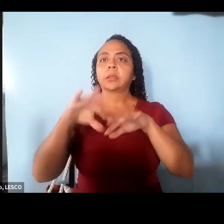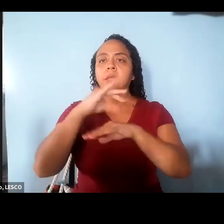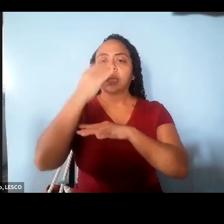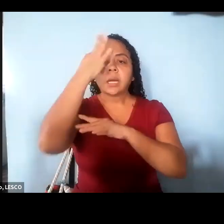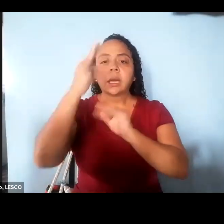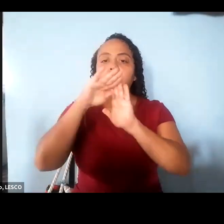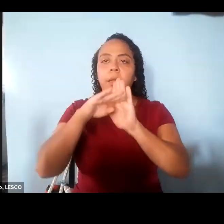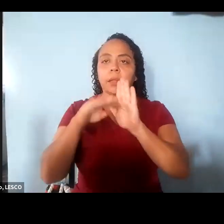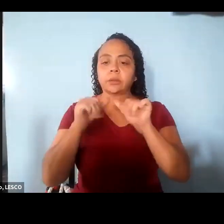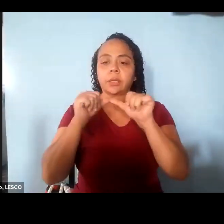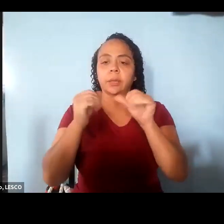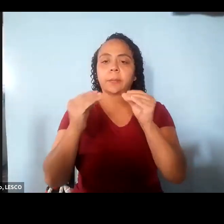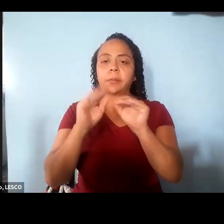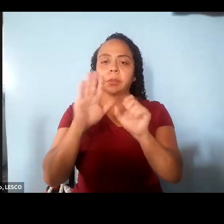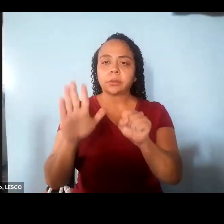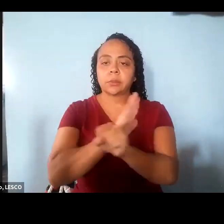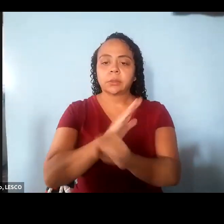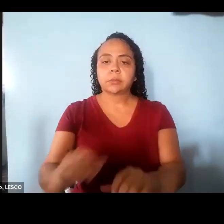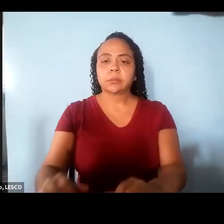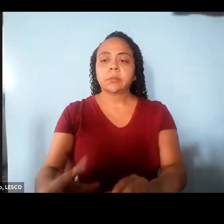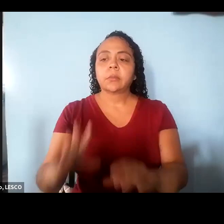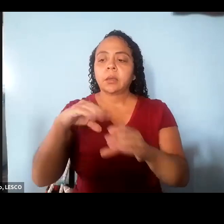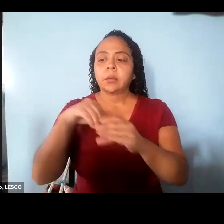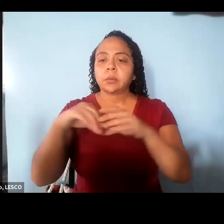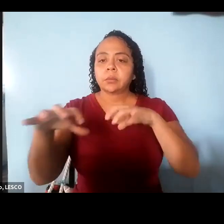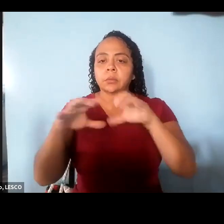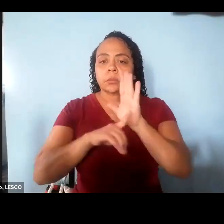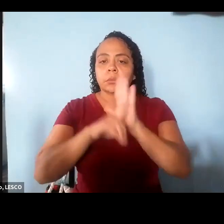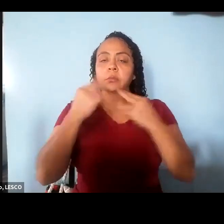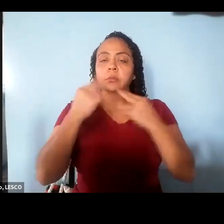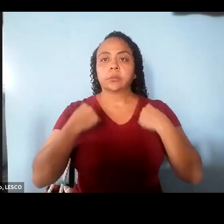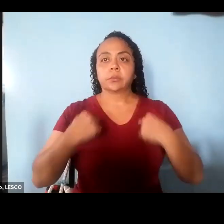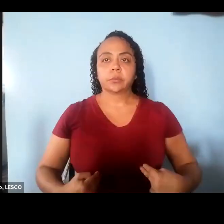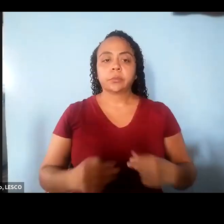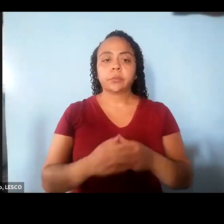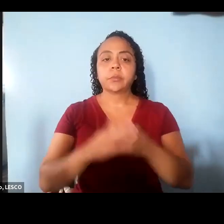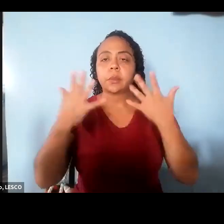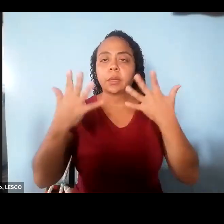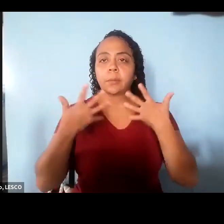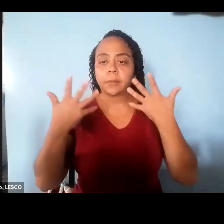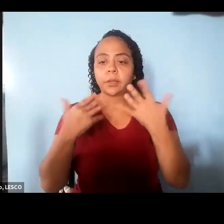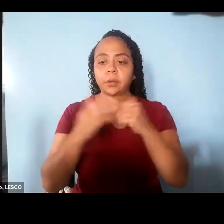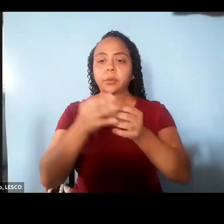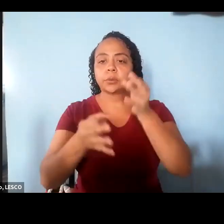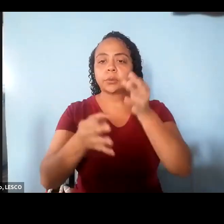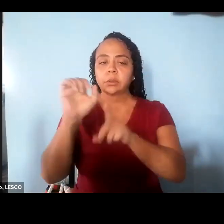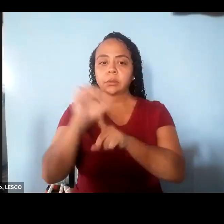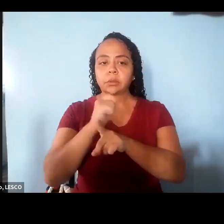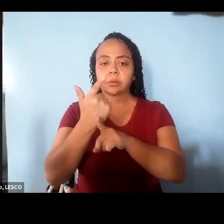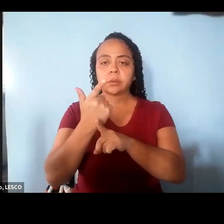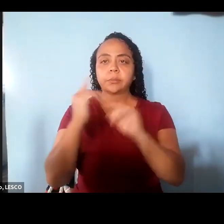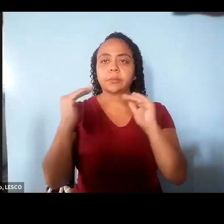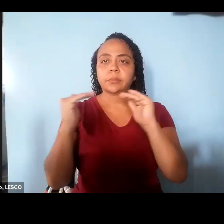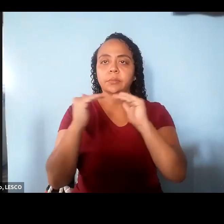sostenibilidad más completa que incluye acciones de desarrollo humanitario climático justicia social equidad